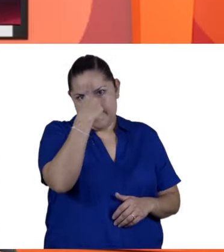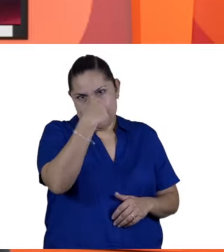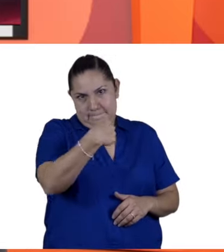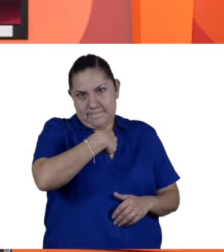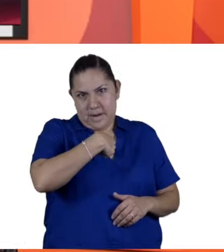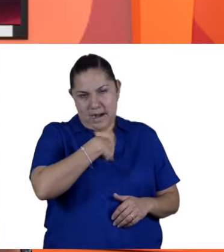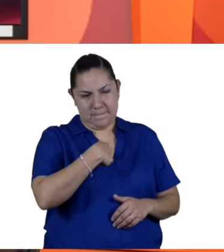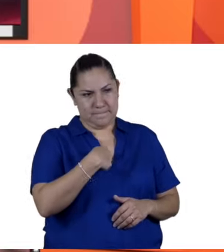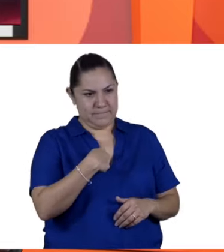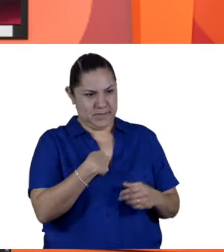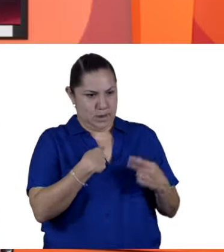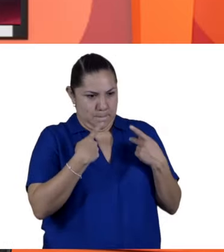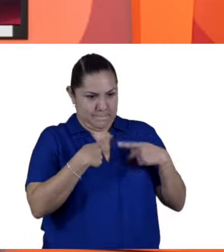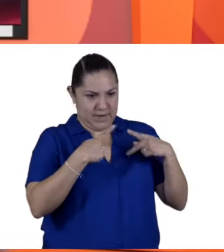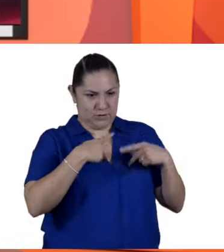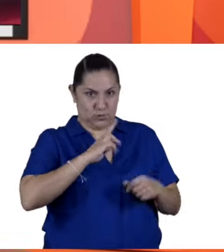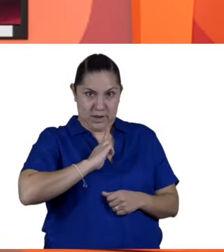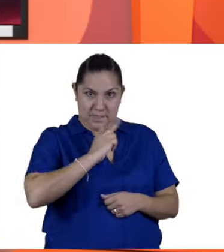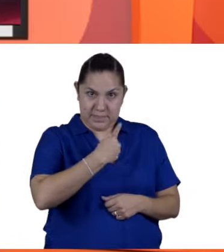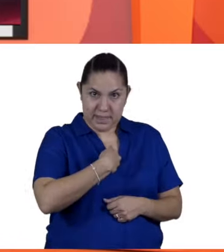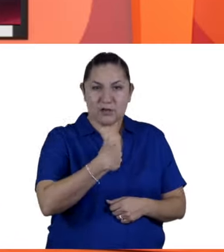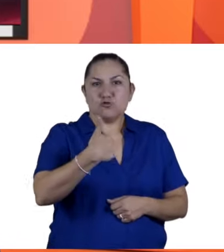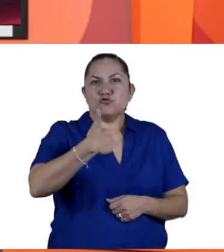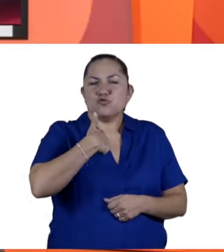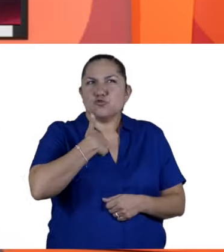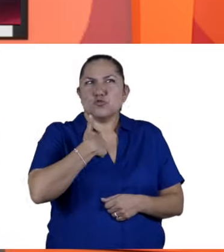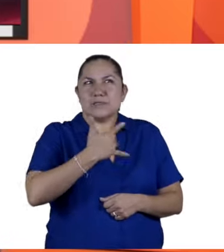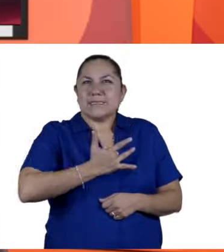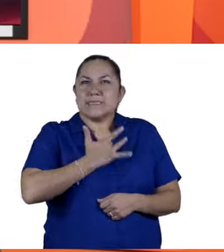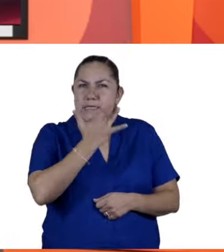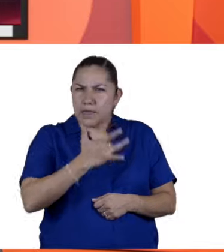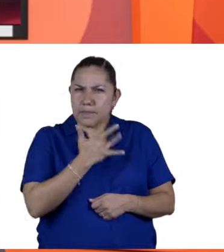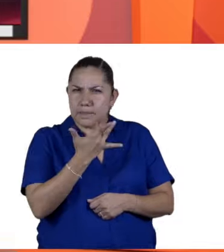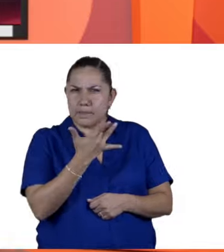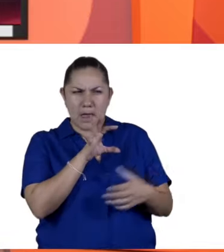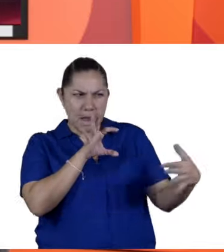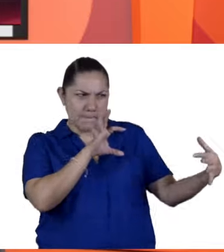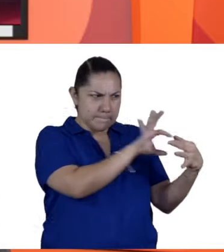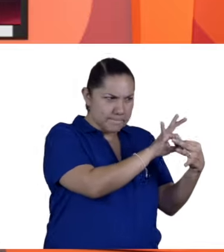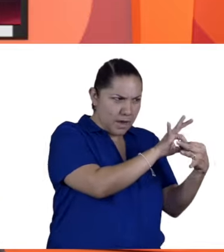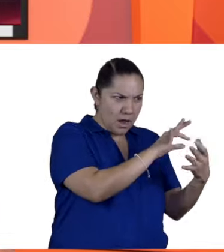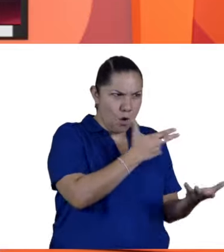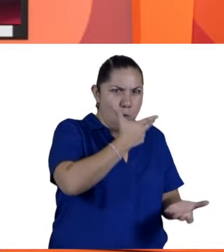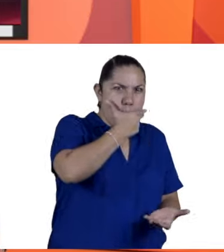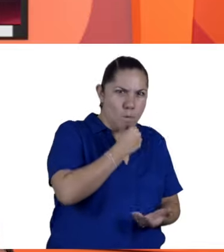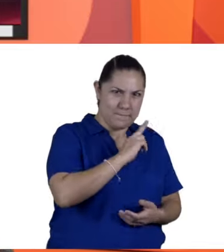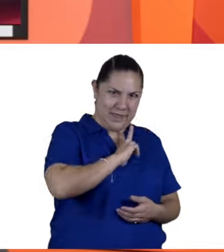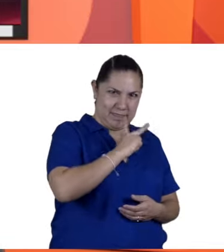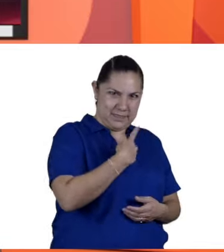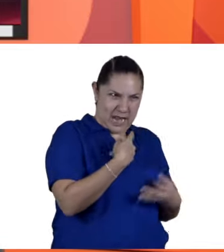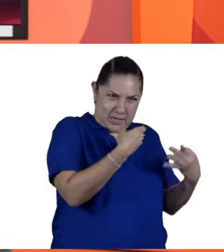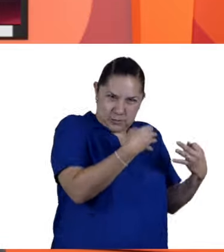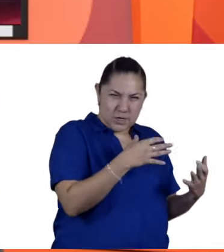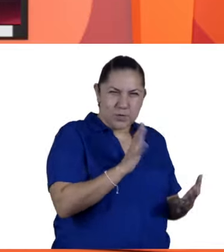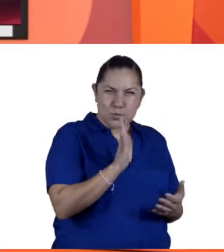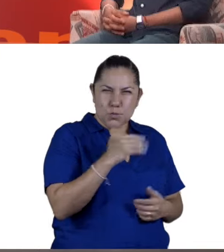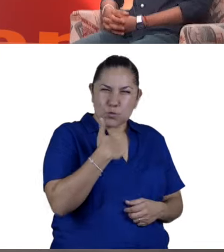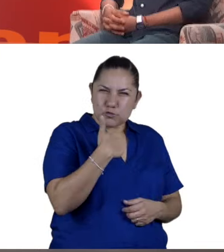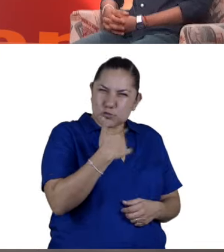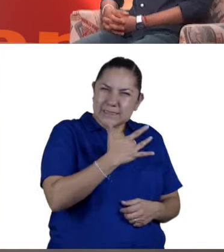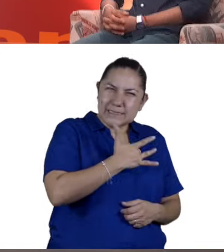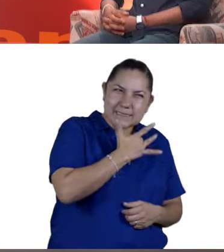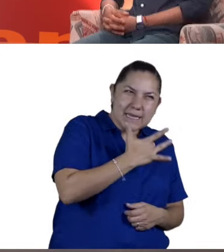mí como persona trans no siempre encajo como en el cuadrado que puede ser un hombre trans, siento que